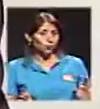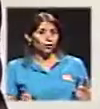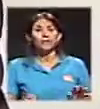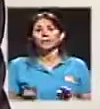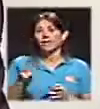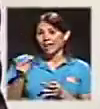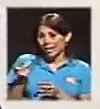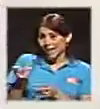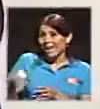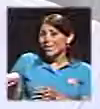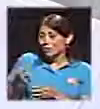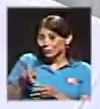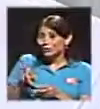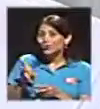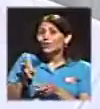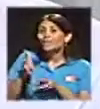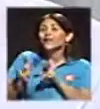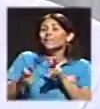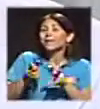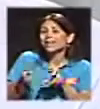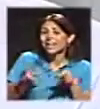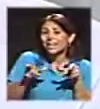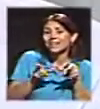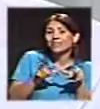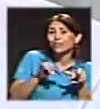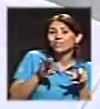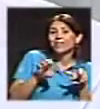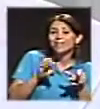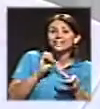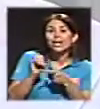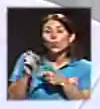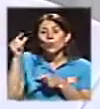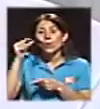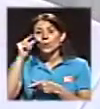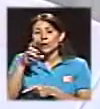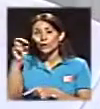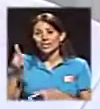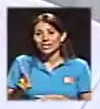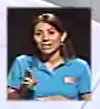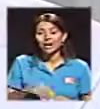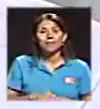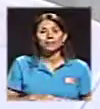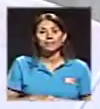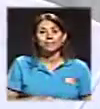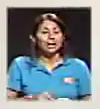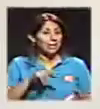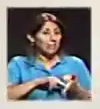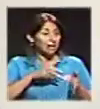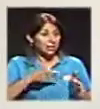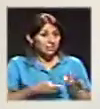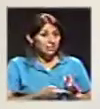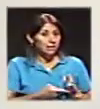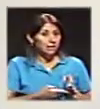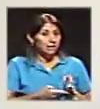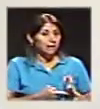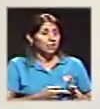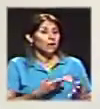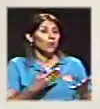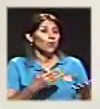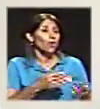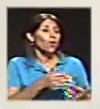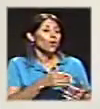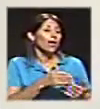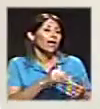del ICE, por ejemplo, o en títulos de gobierno de Costa Rica, sí, claro. Ajá. Lo cual quiere decir...